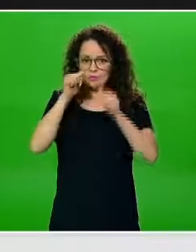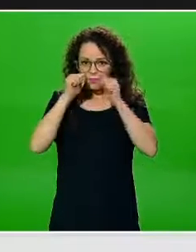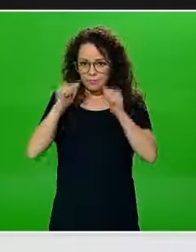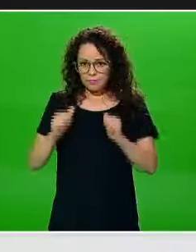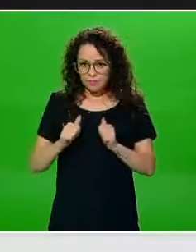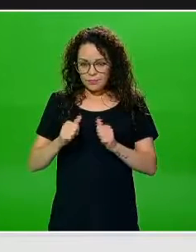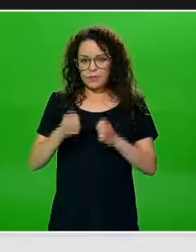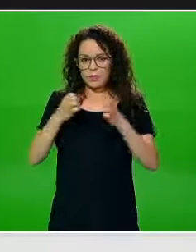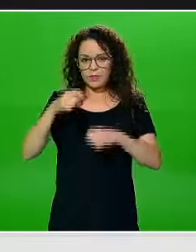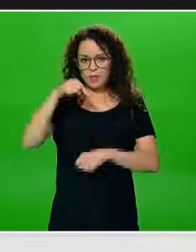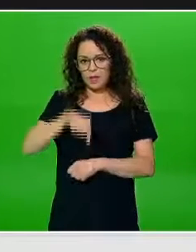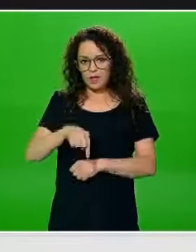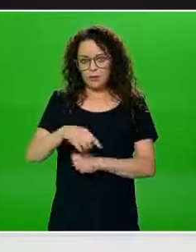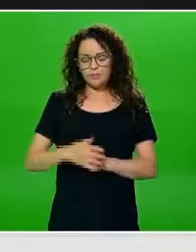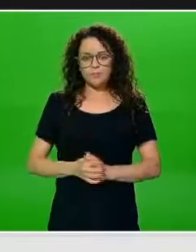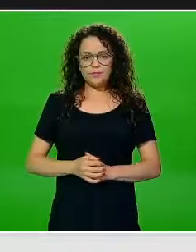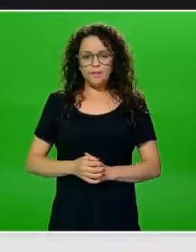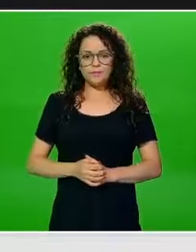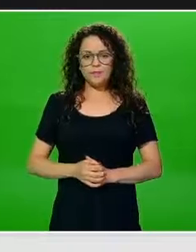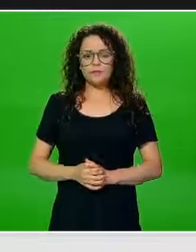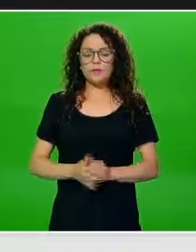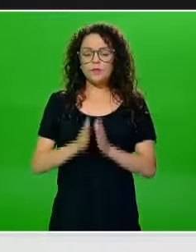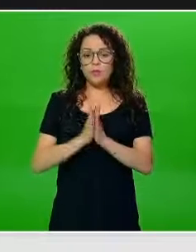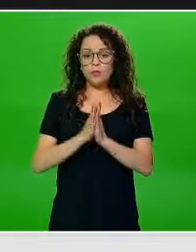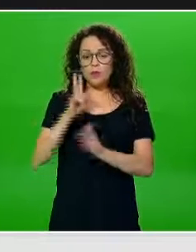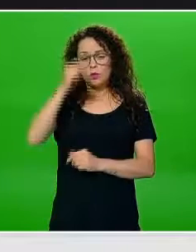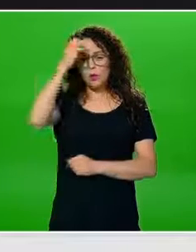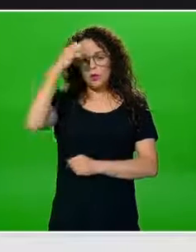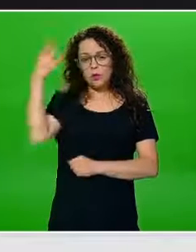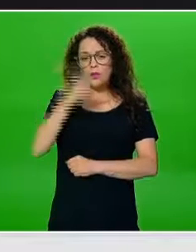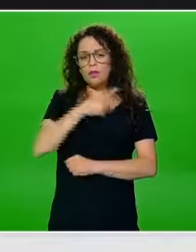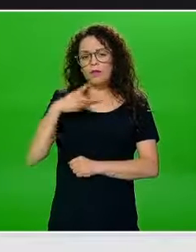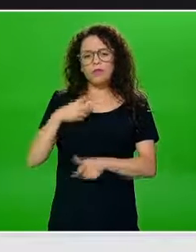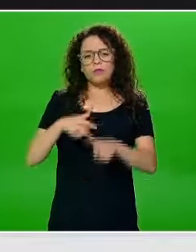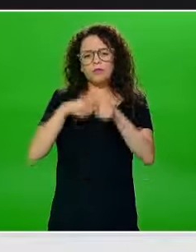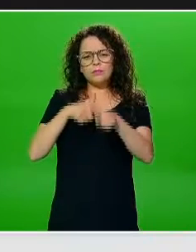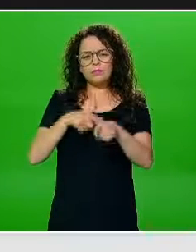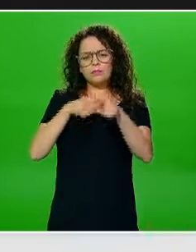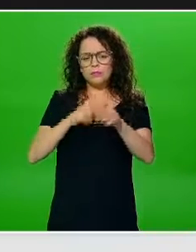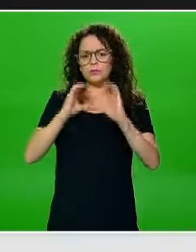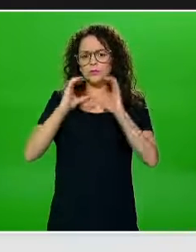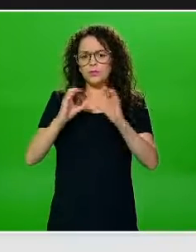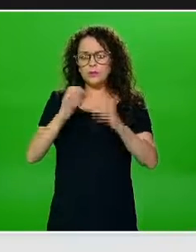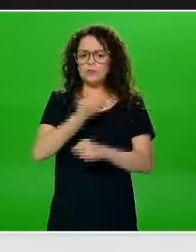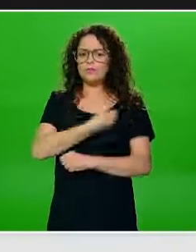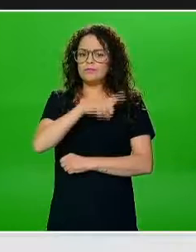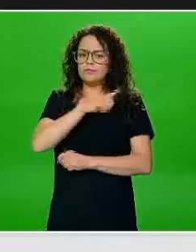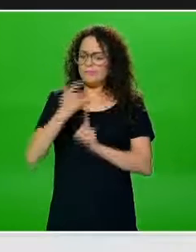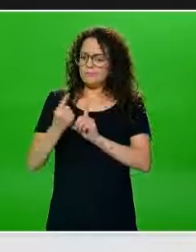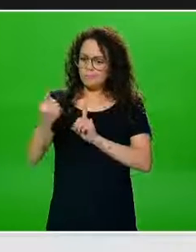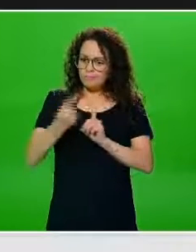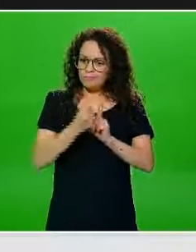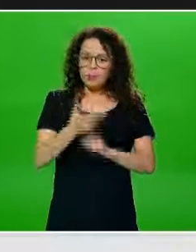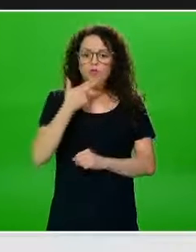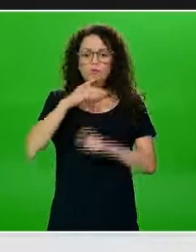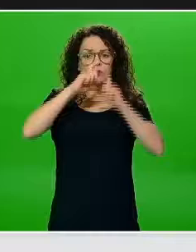la atención. Recuerden mantener las medidas de sana distancia, el uso de cubrebocas,